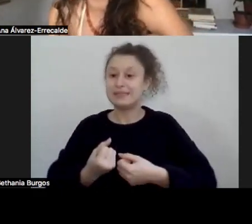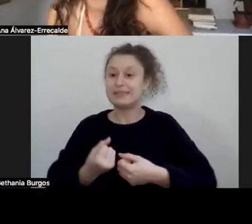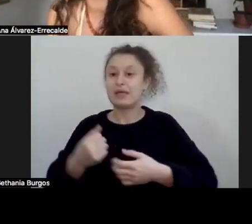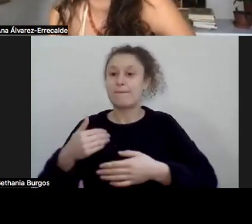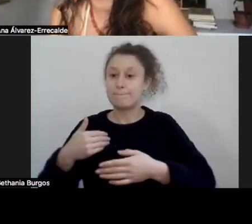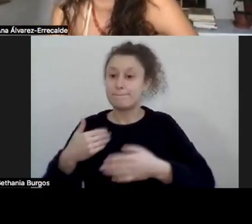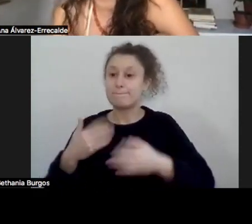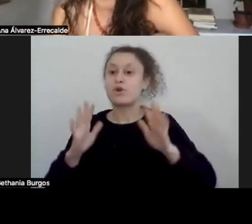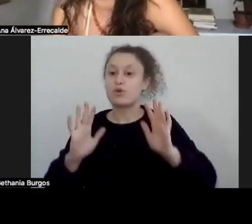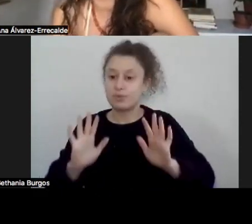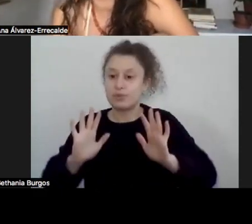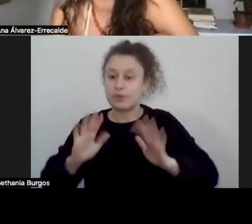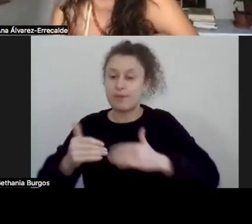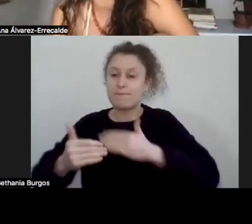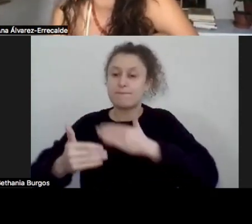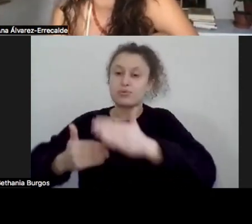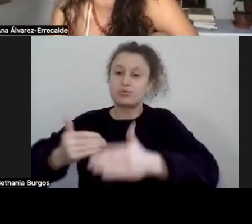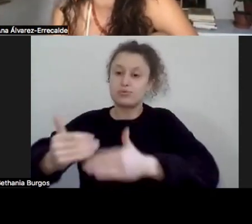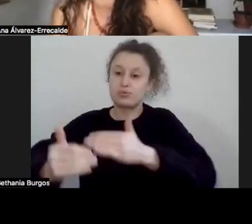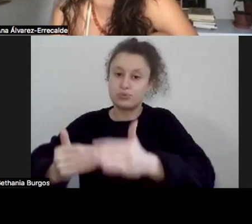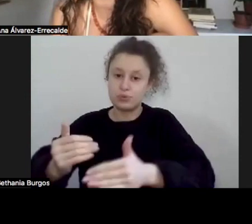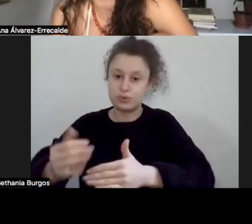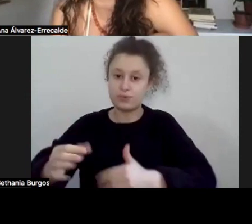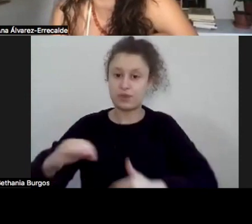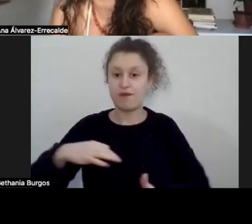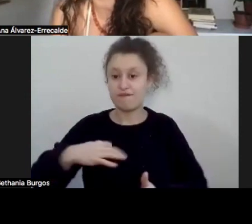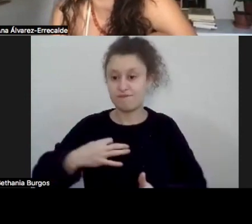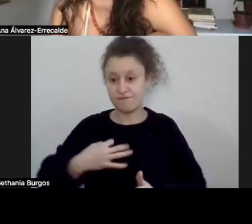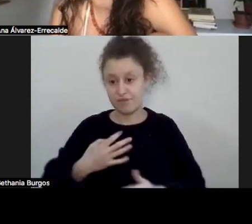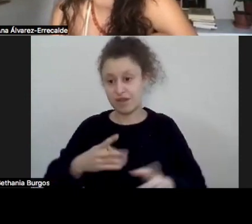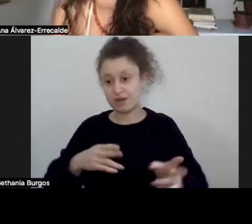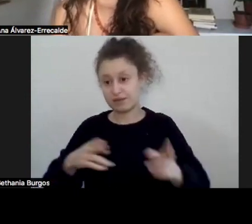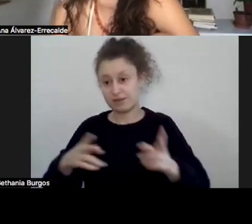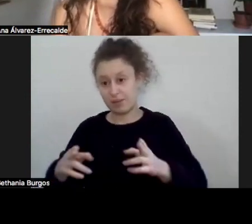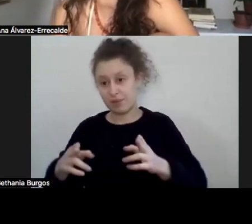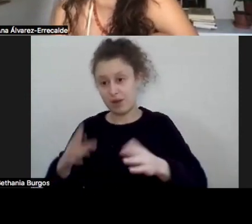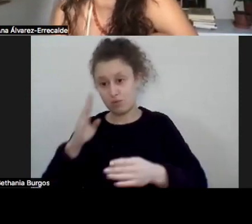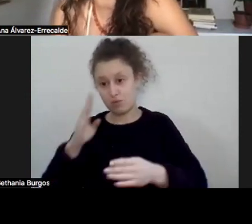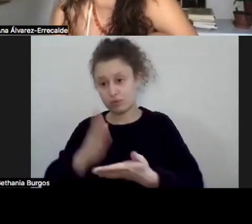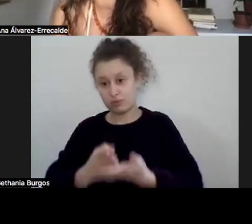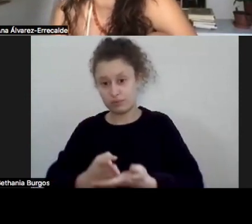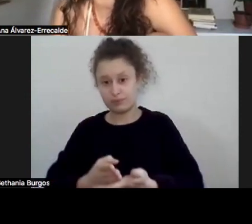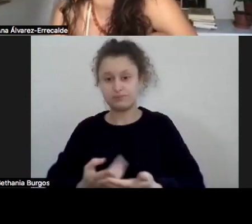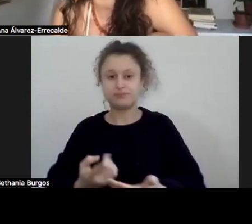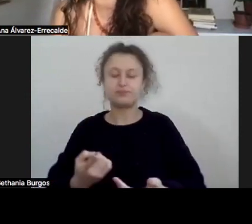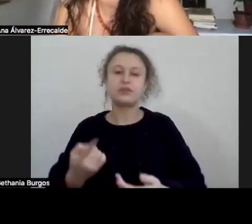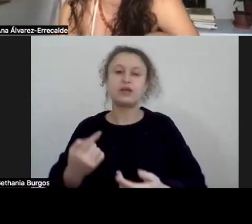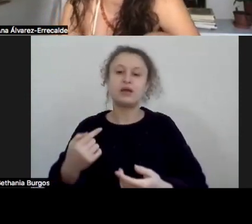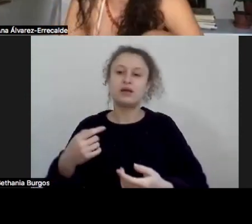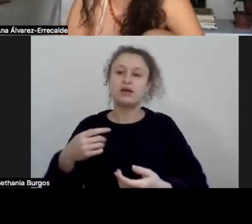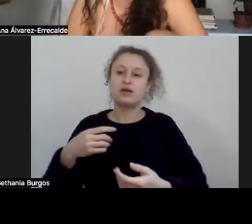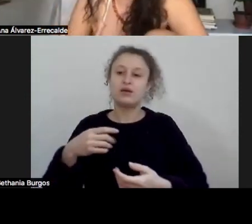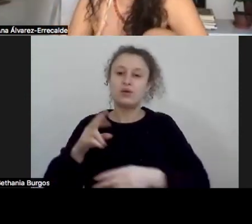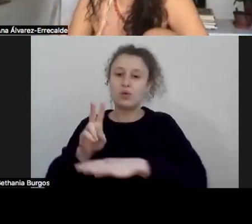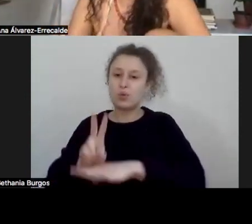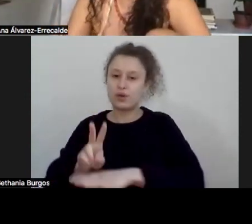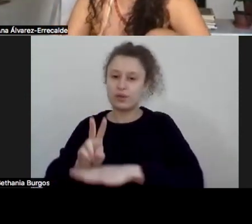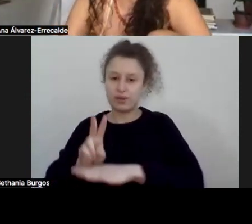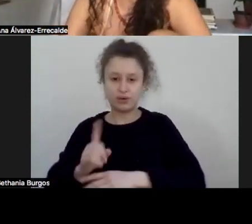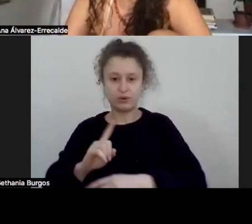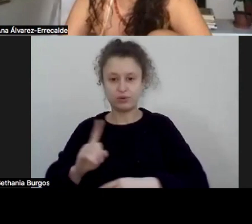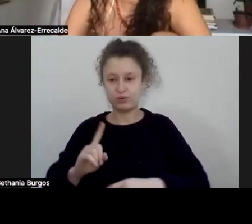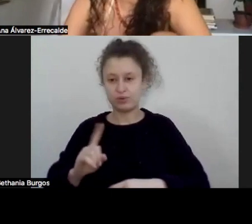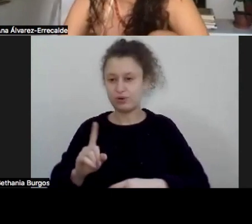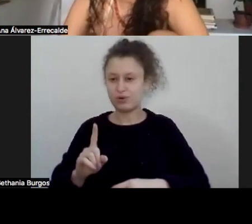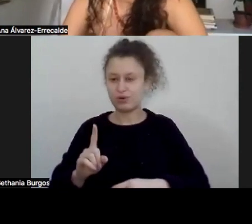son parte de la vulnerabilidad de la vida, los cuidados constituyen la vida, porque es dentro de este contexto donde establecemos las relaciones